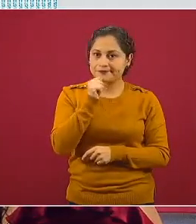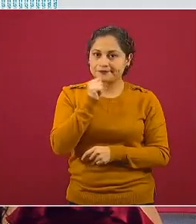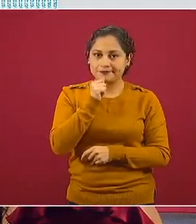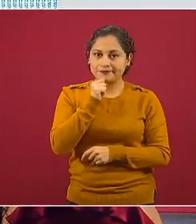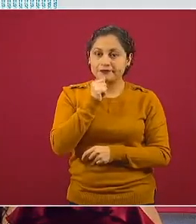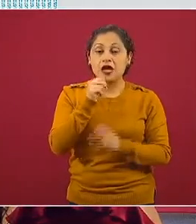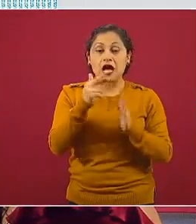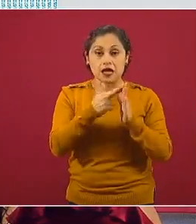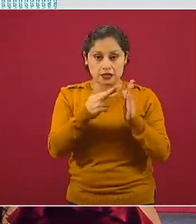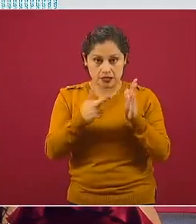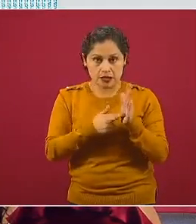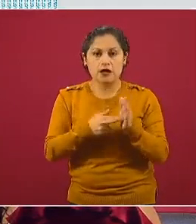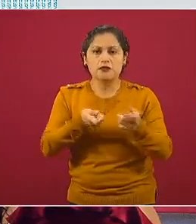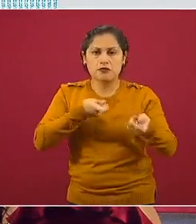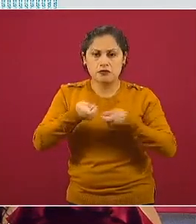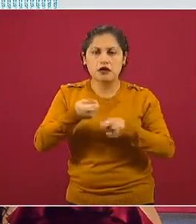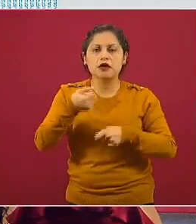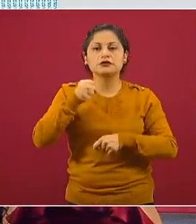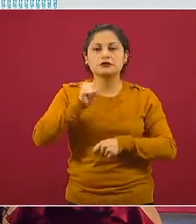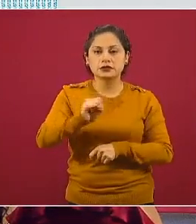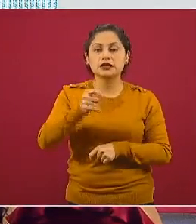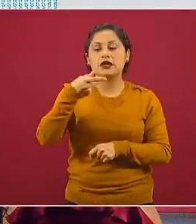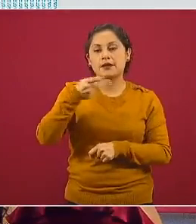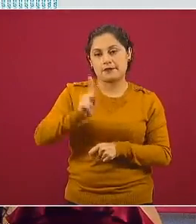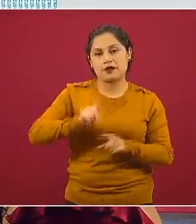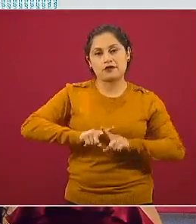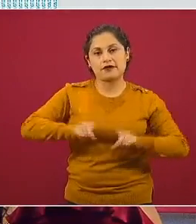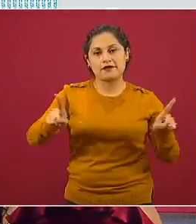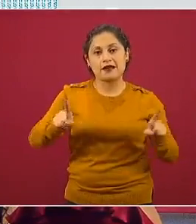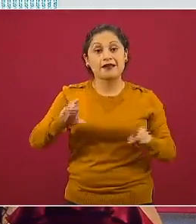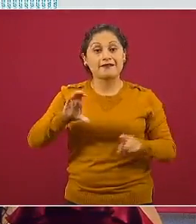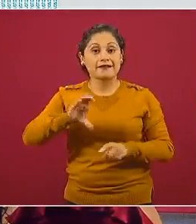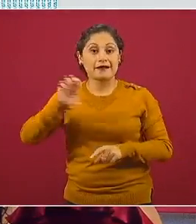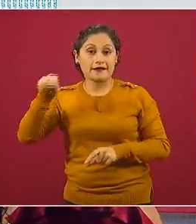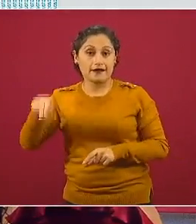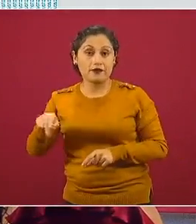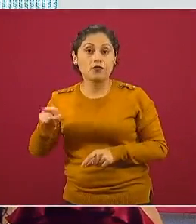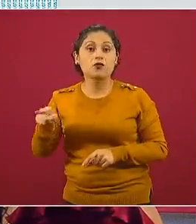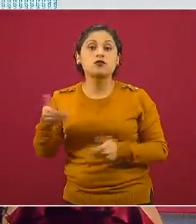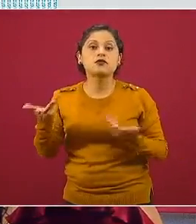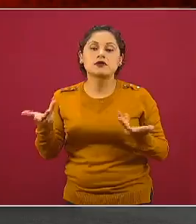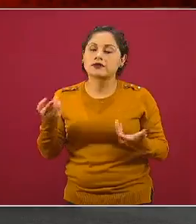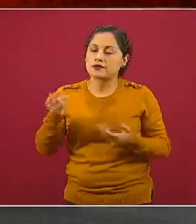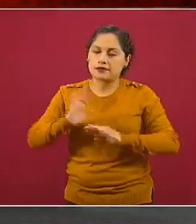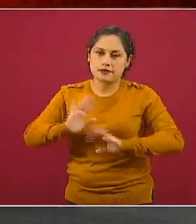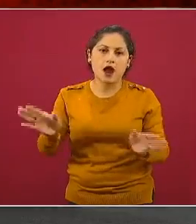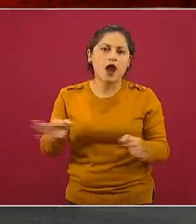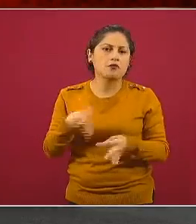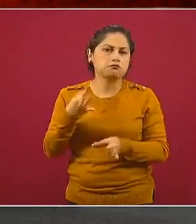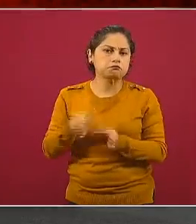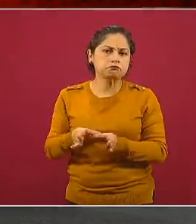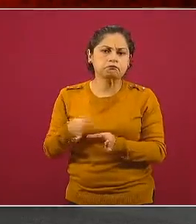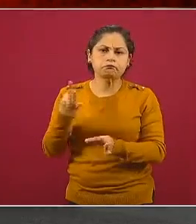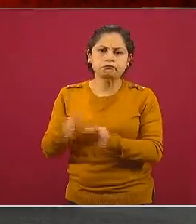controles, a diferencia de Cancún, que es el ejemplo más destacado, en donde ya se puede proceder de manera